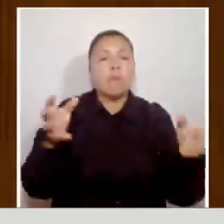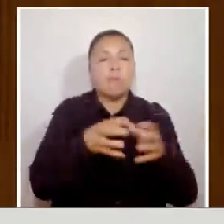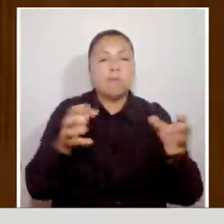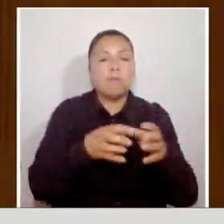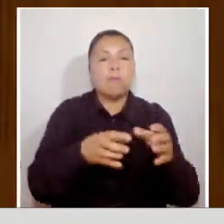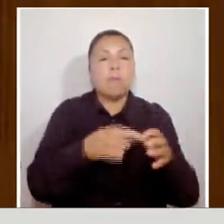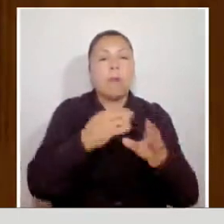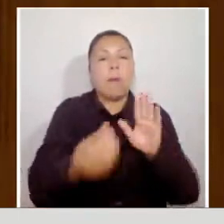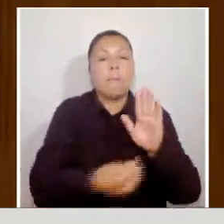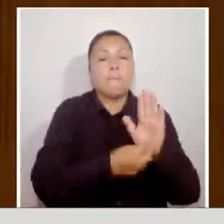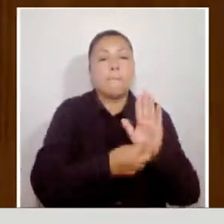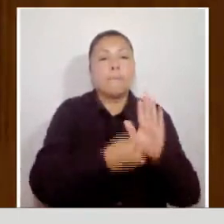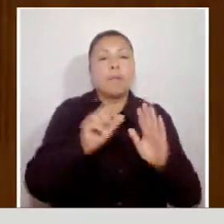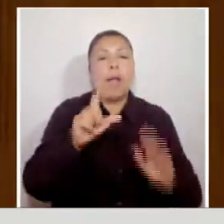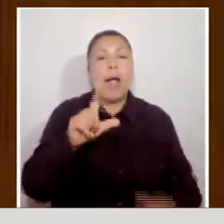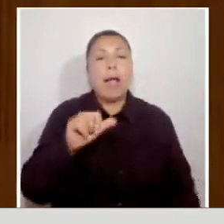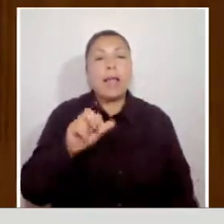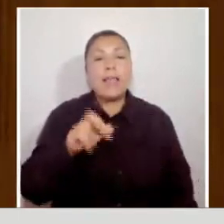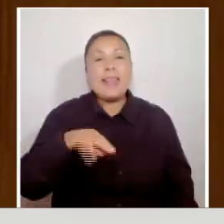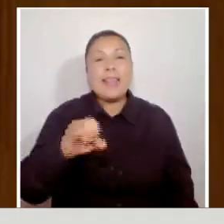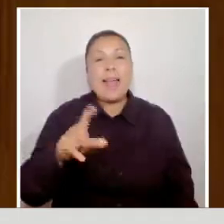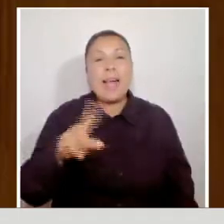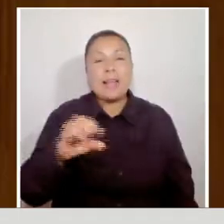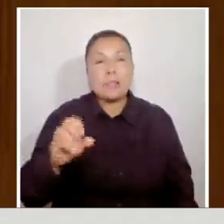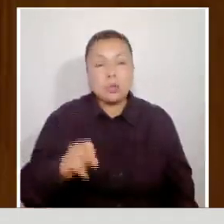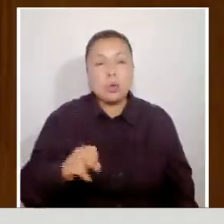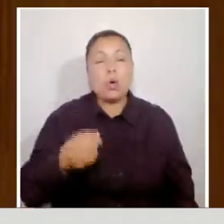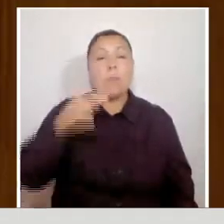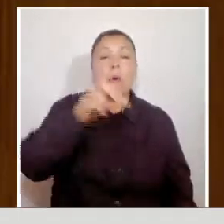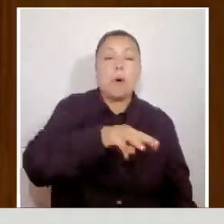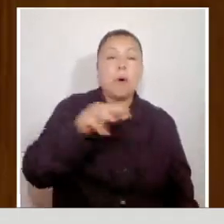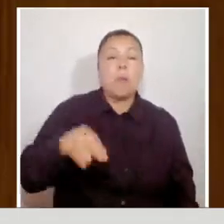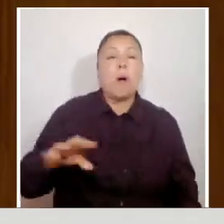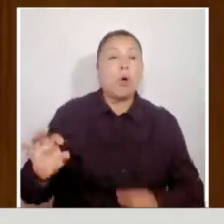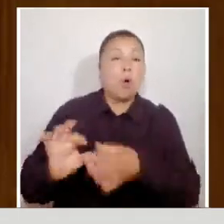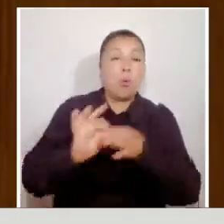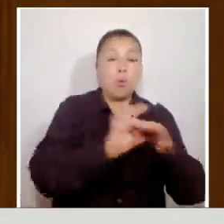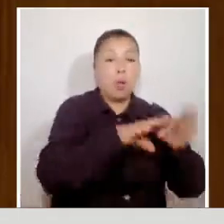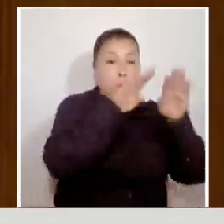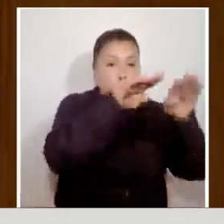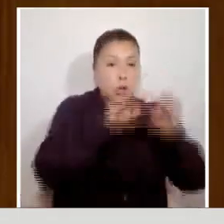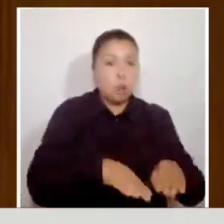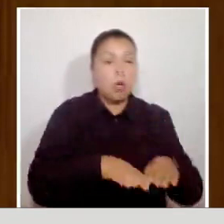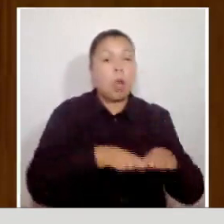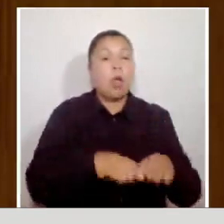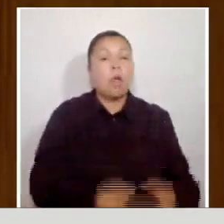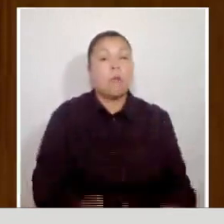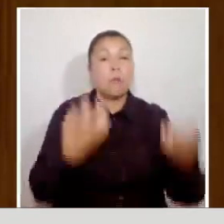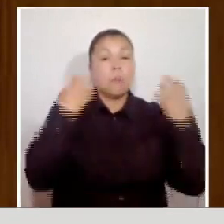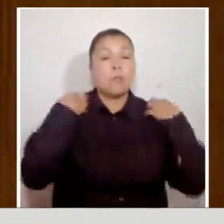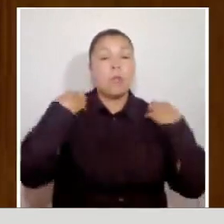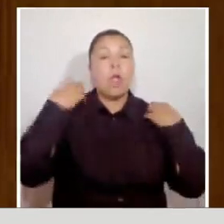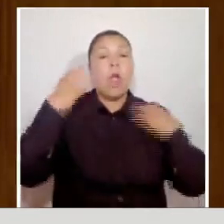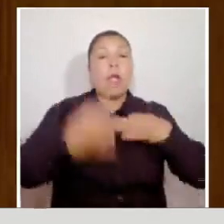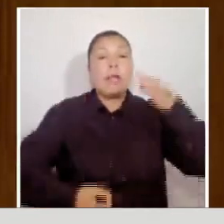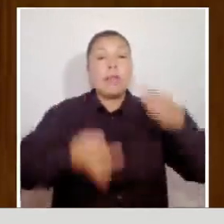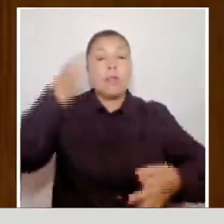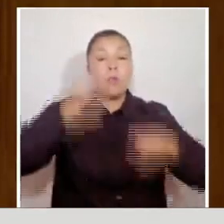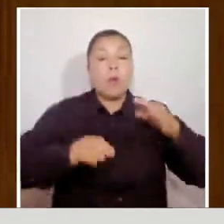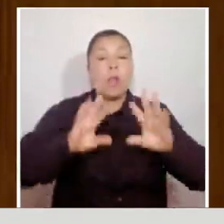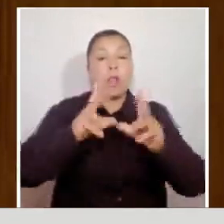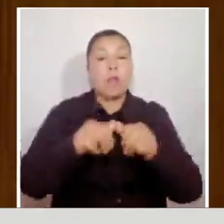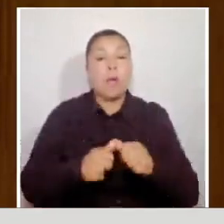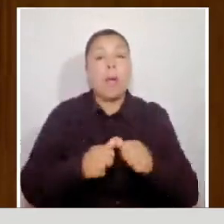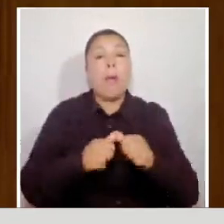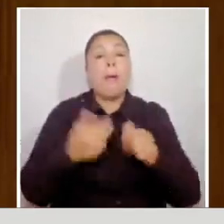alienación parental como causal de la misma Asimismo se faculta a los tribunales de familia para decretar